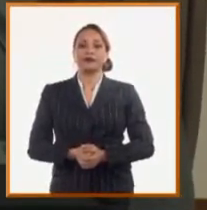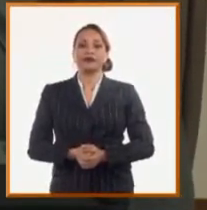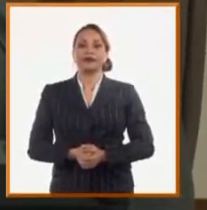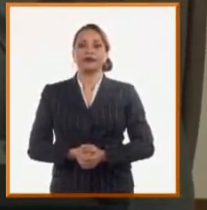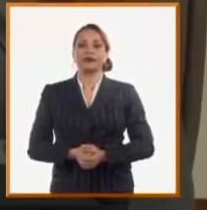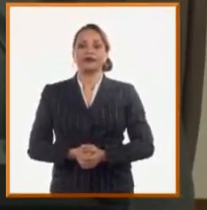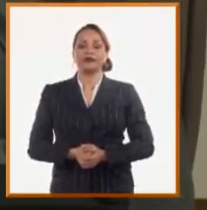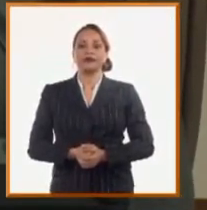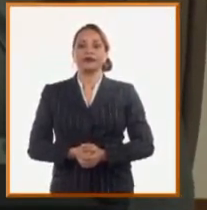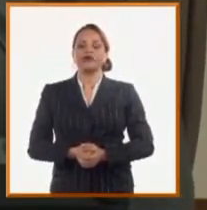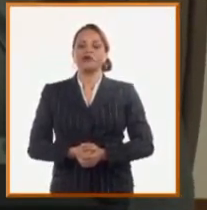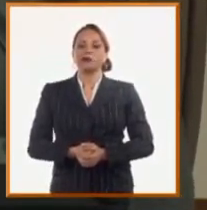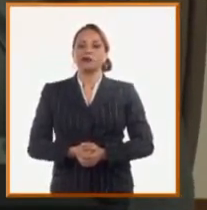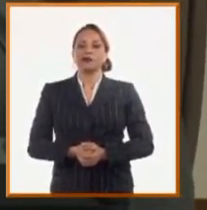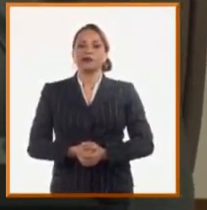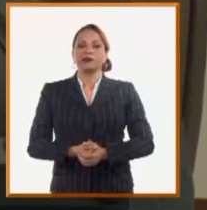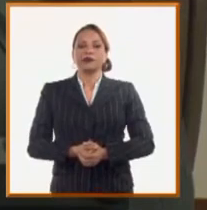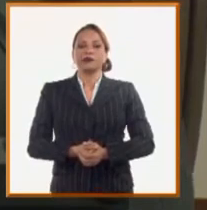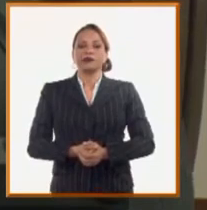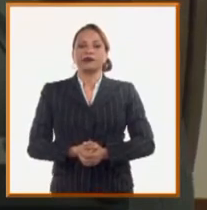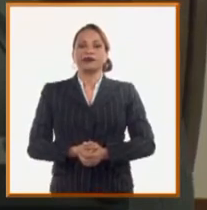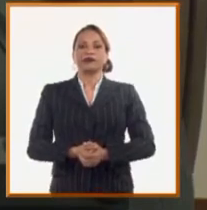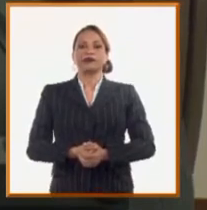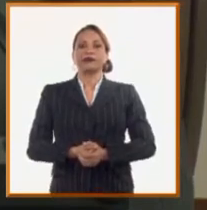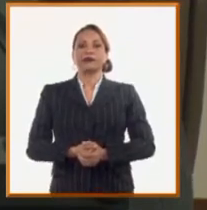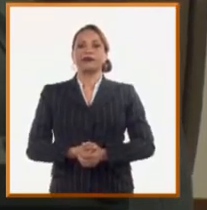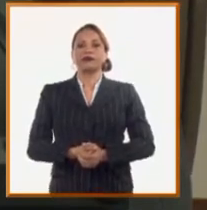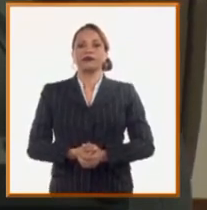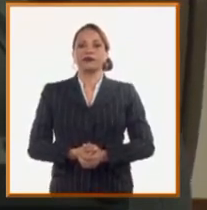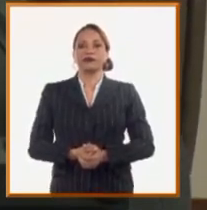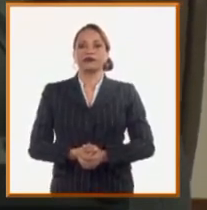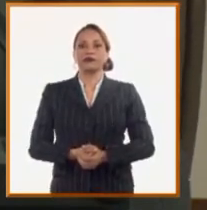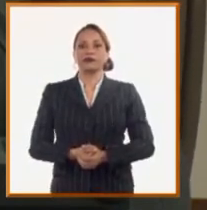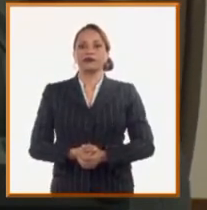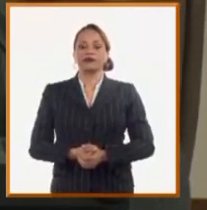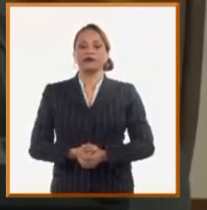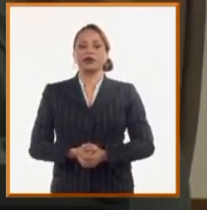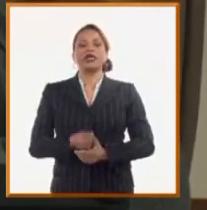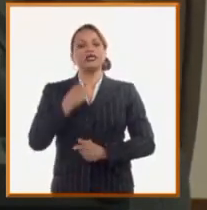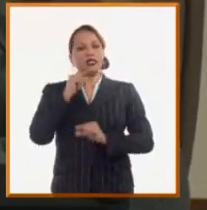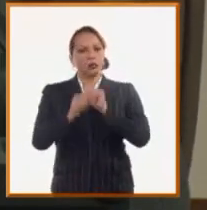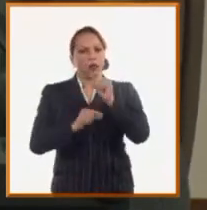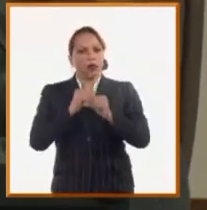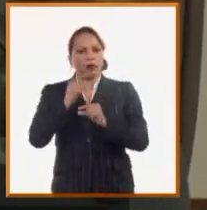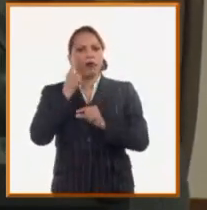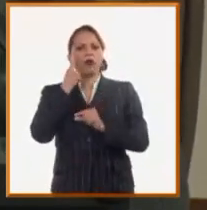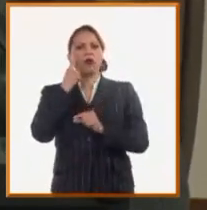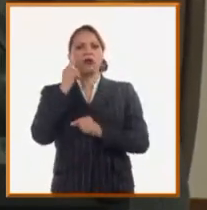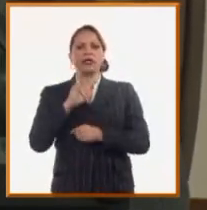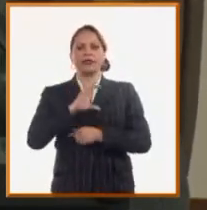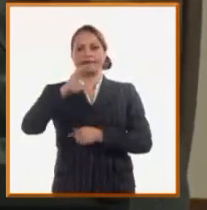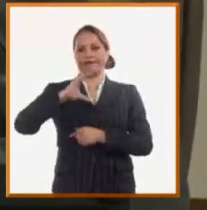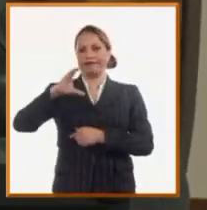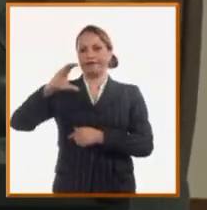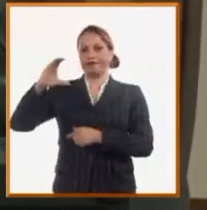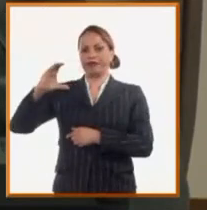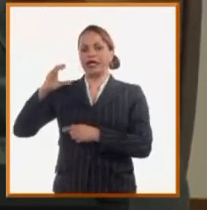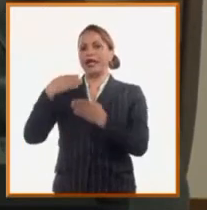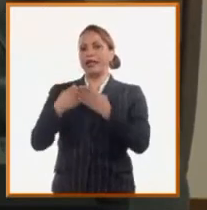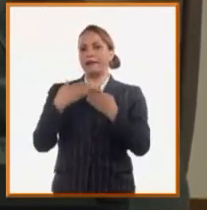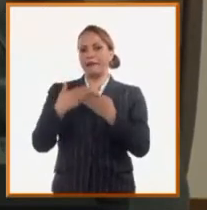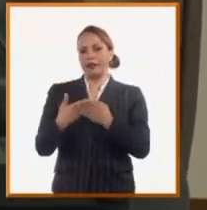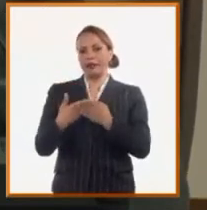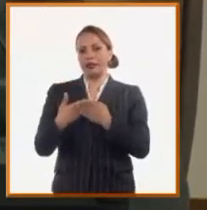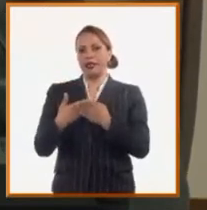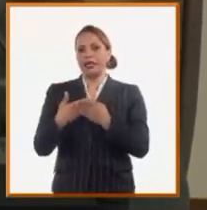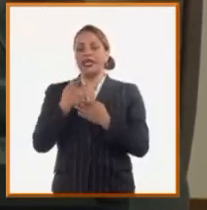Ahora, hoy, con esa voluntad, con ese análisis, si subimos en todo lo que hay que subirle a los sectores que se lo merecen y no tenemos